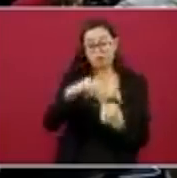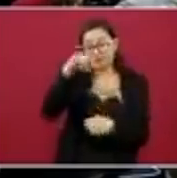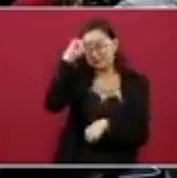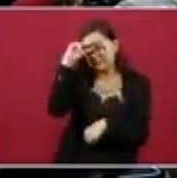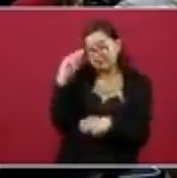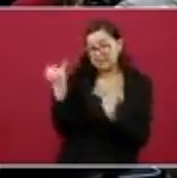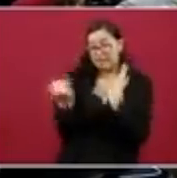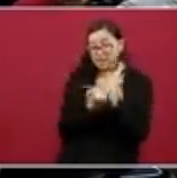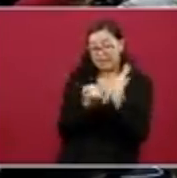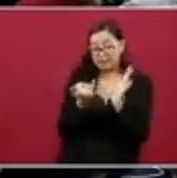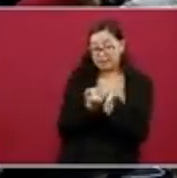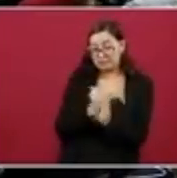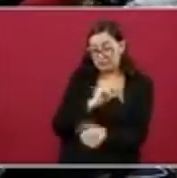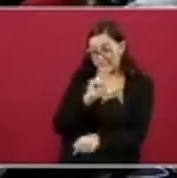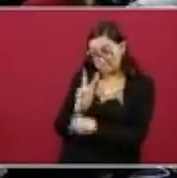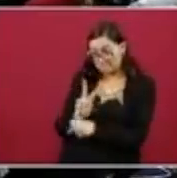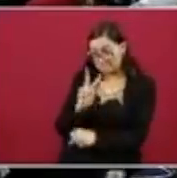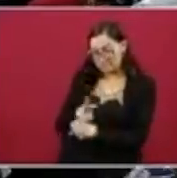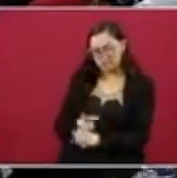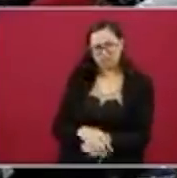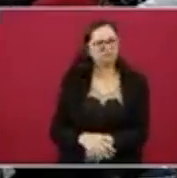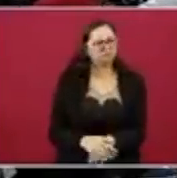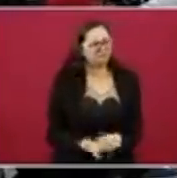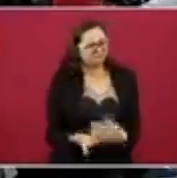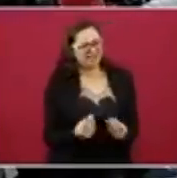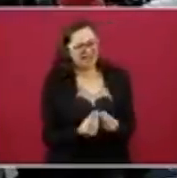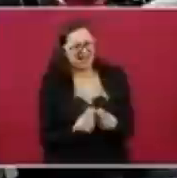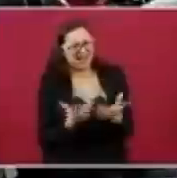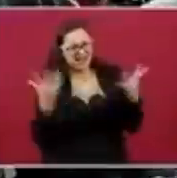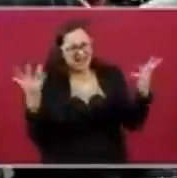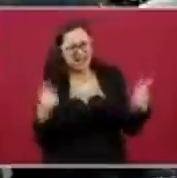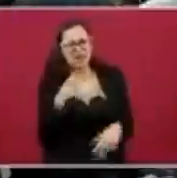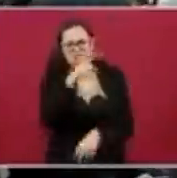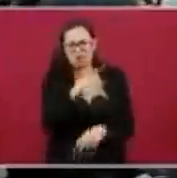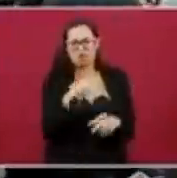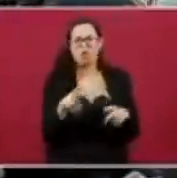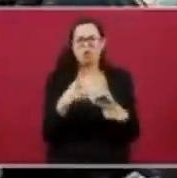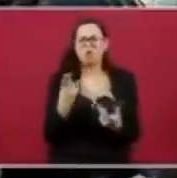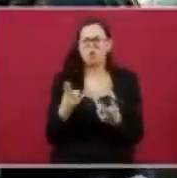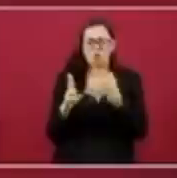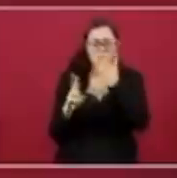¿esta situación? Por supuesto, la Unidad de Inteligencia Financiera está obligada a hacerlo,